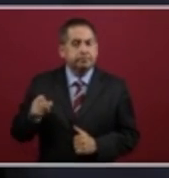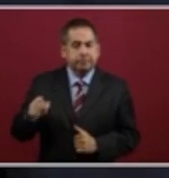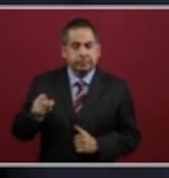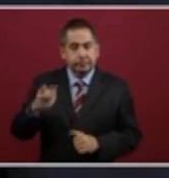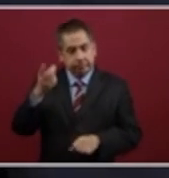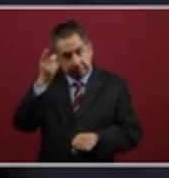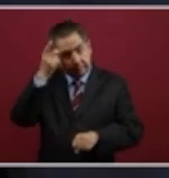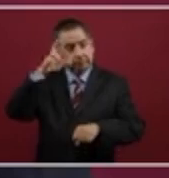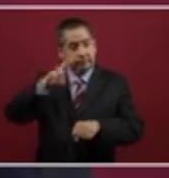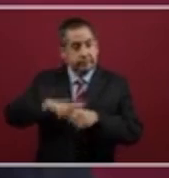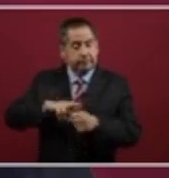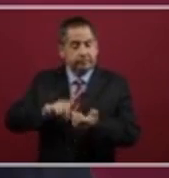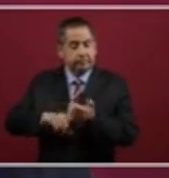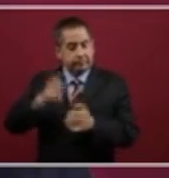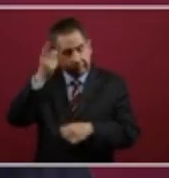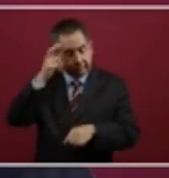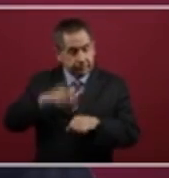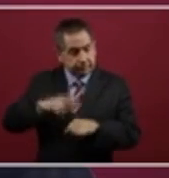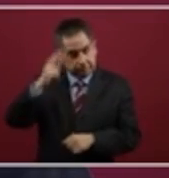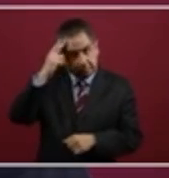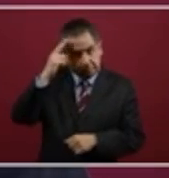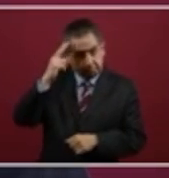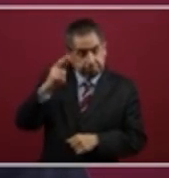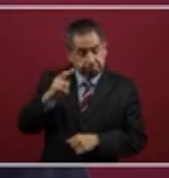director de Bellas Artes y